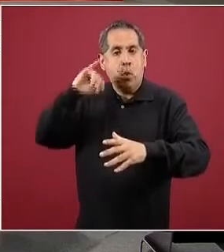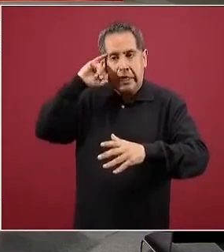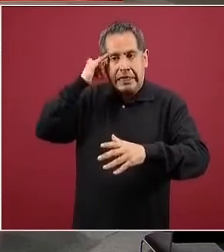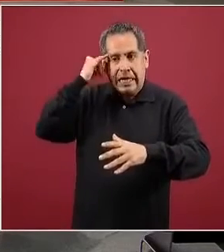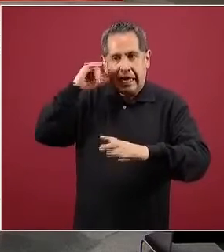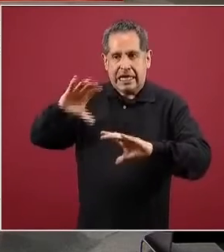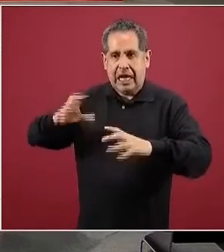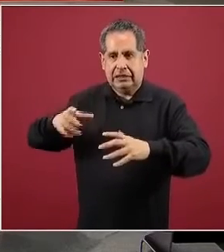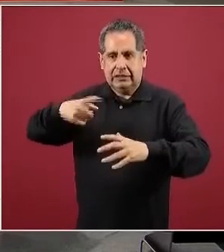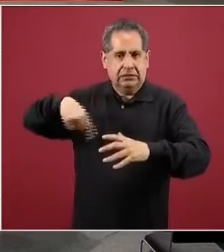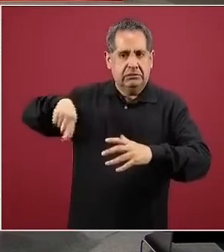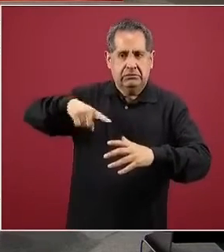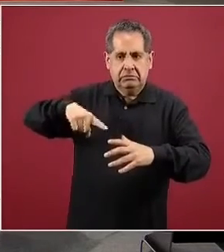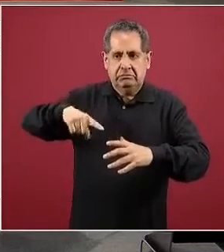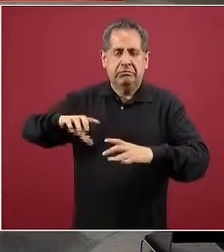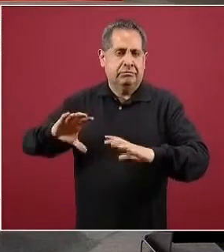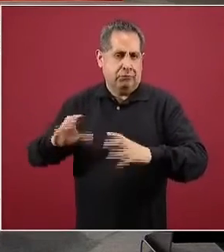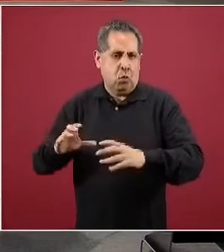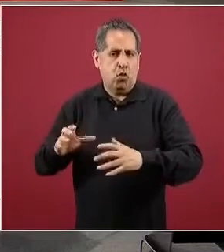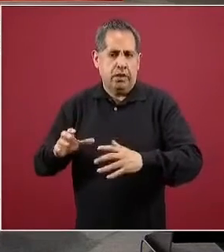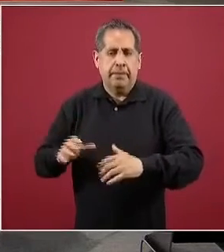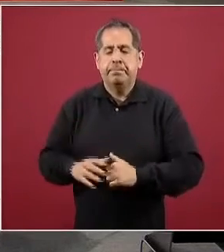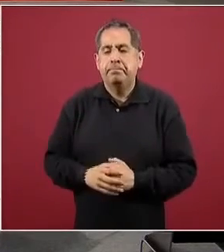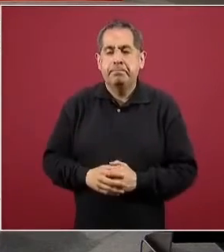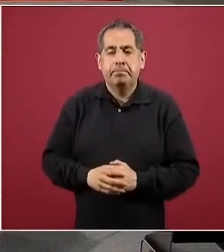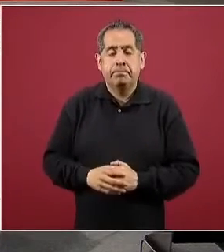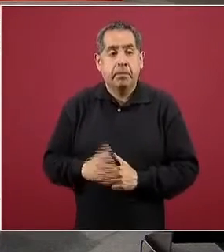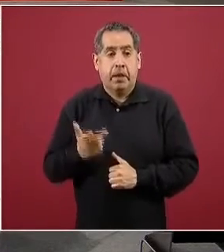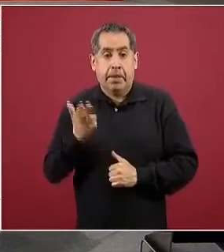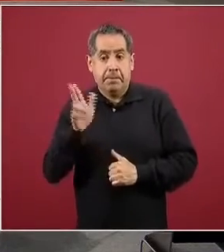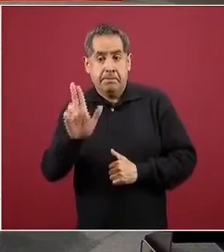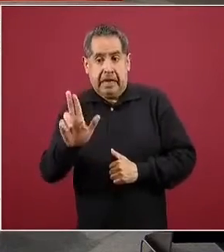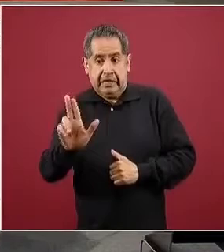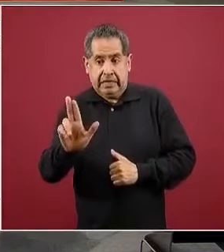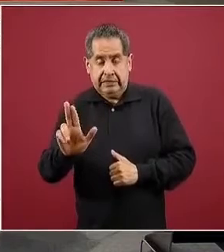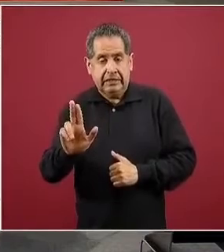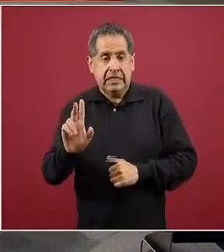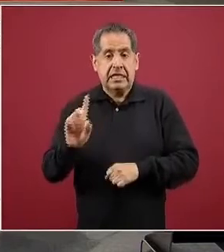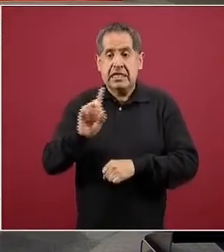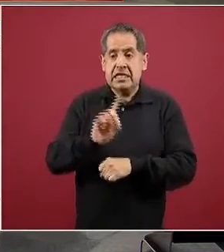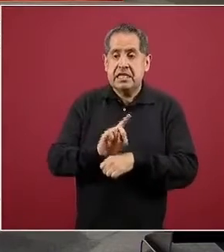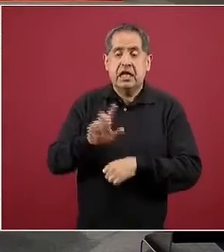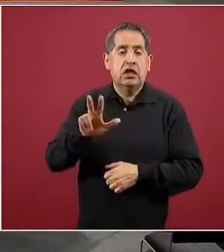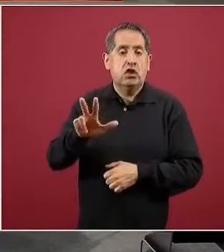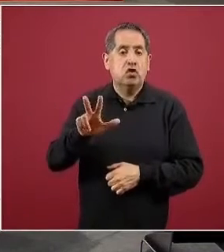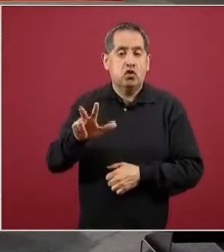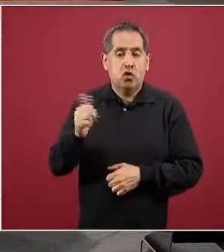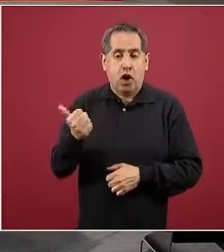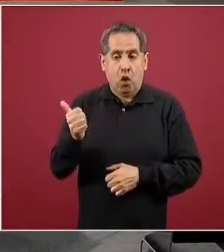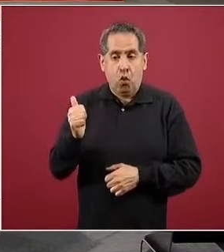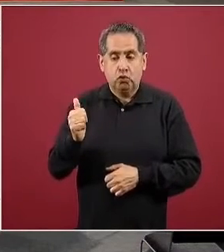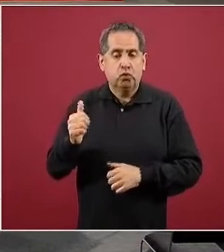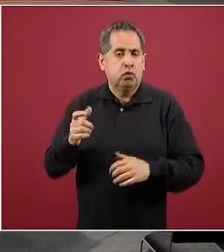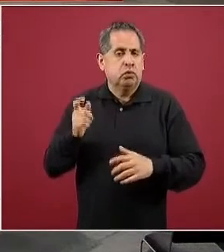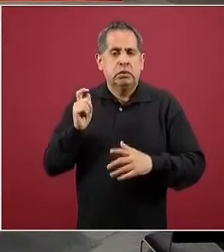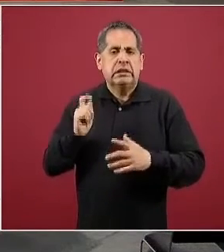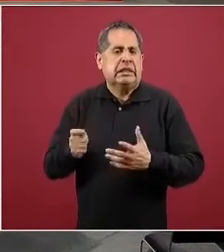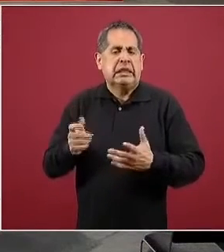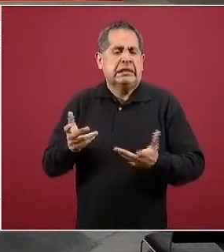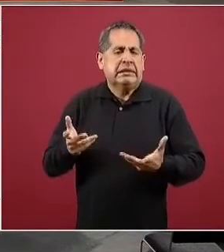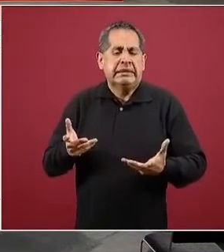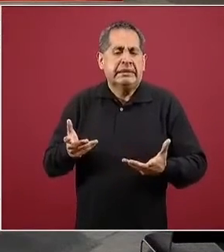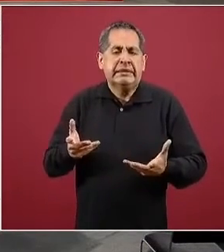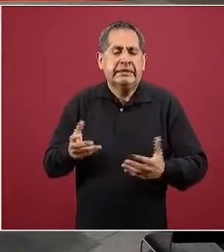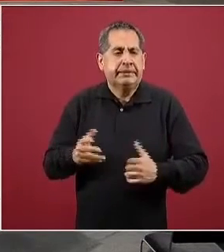y nada más como recordatorio, el próximo martes 18 de agosto presentaremos